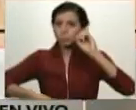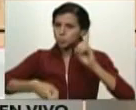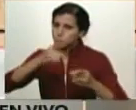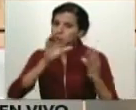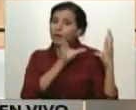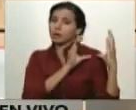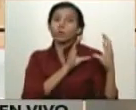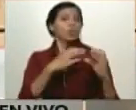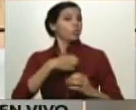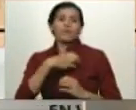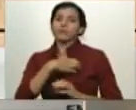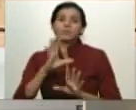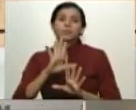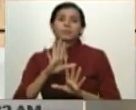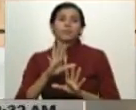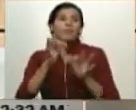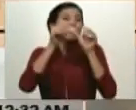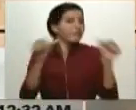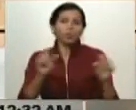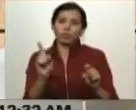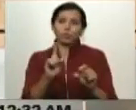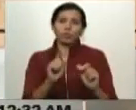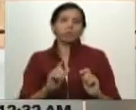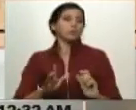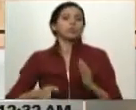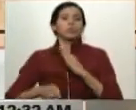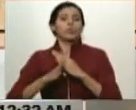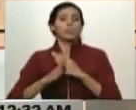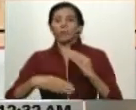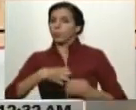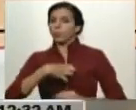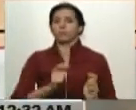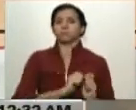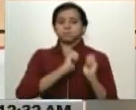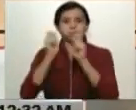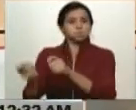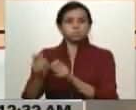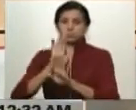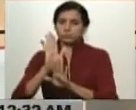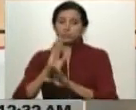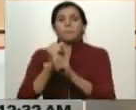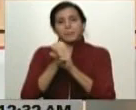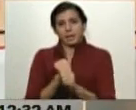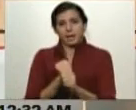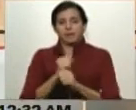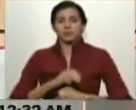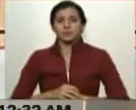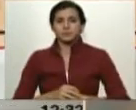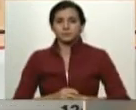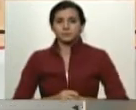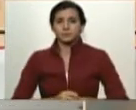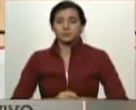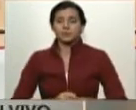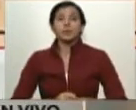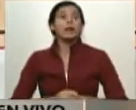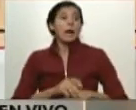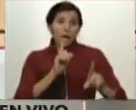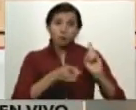son adjudicables y en este momento autorizamos a las juntas regionales para todos aquellos que son